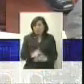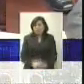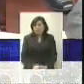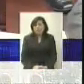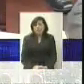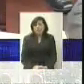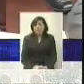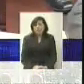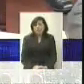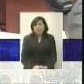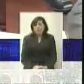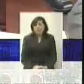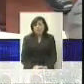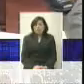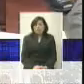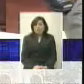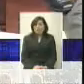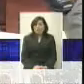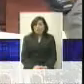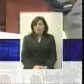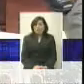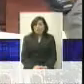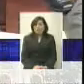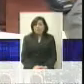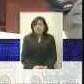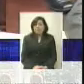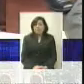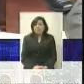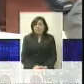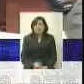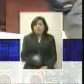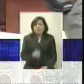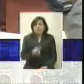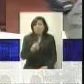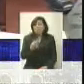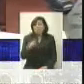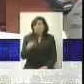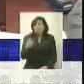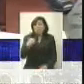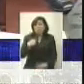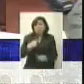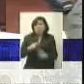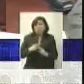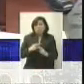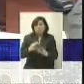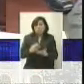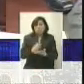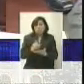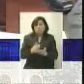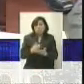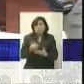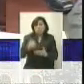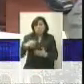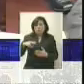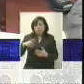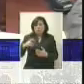llama, le dice, sí, pues, Abel, ahora tú me has endosado el problema de